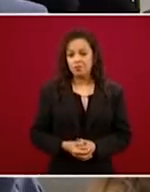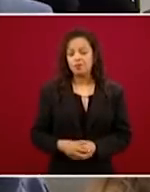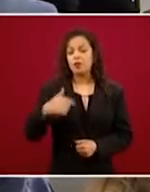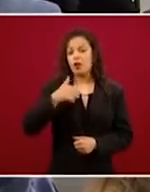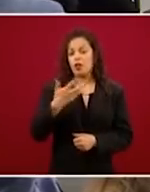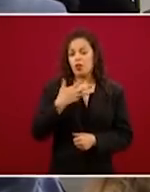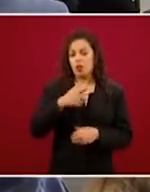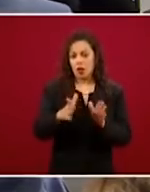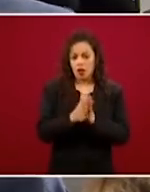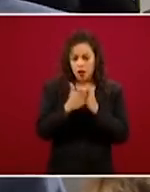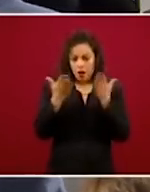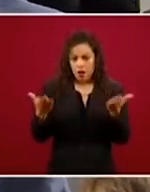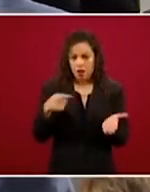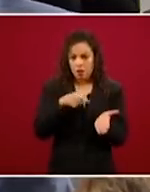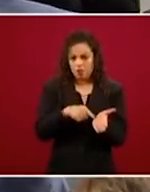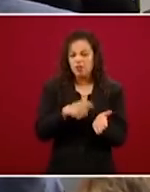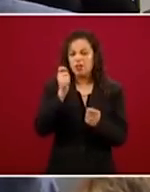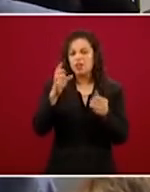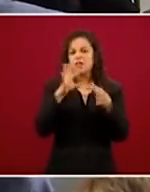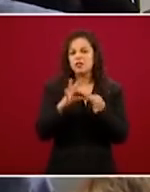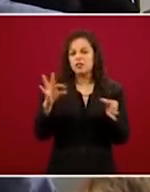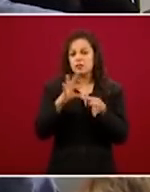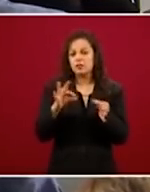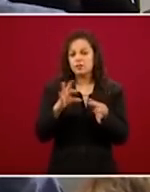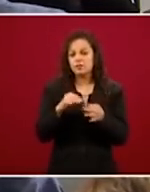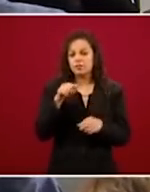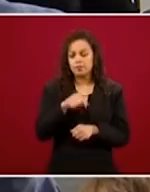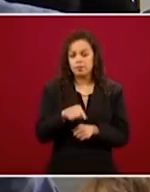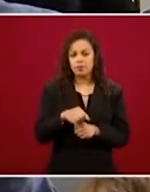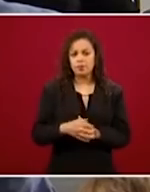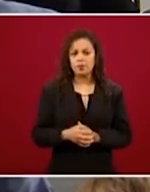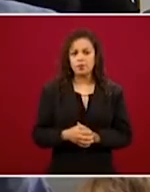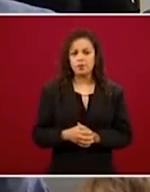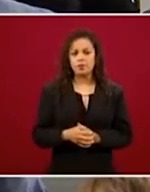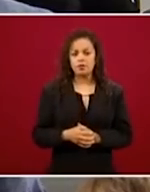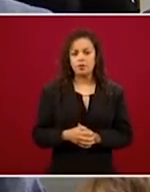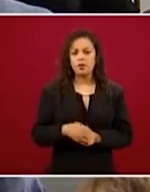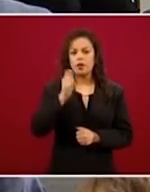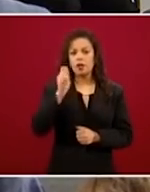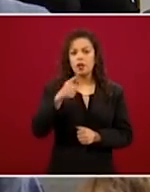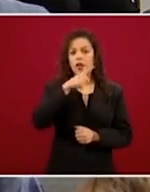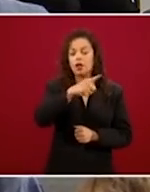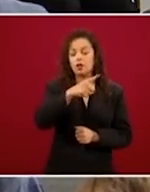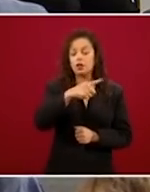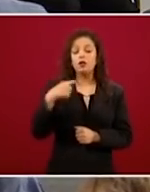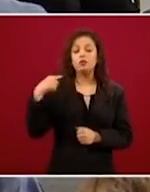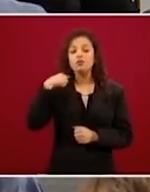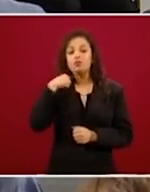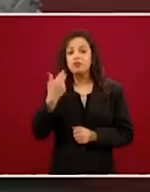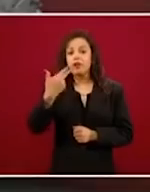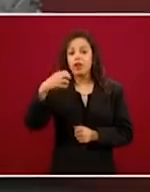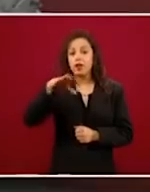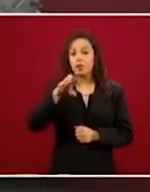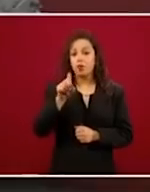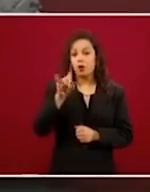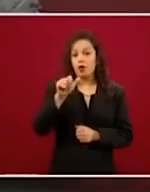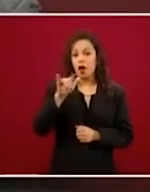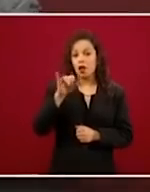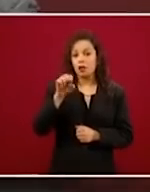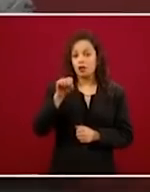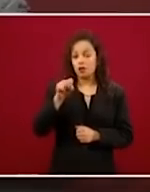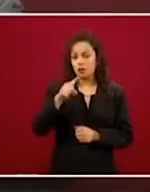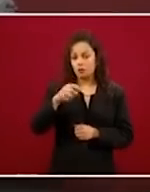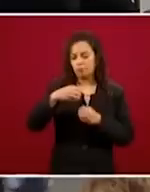sobre el negocio en las hemodiálisis el cual se lo puede entregar también muy amplio